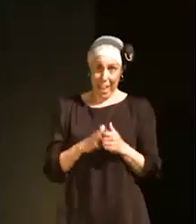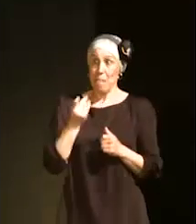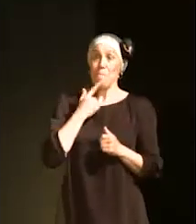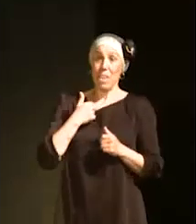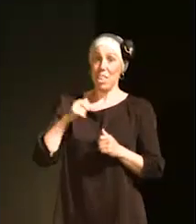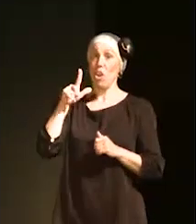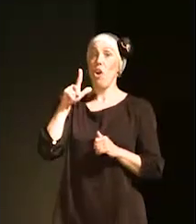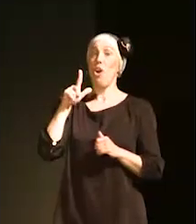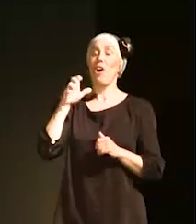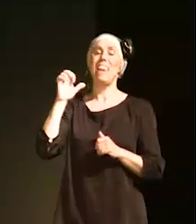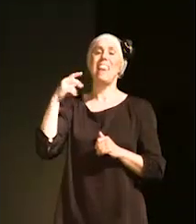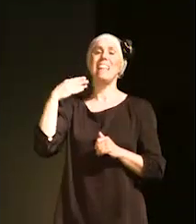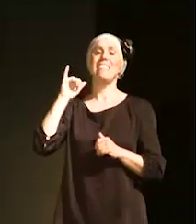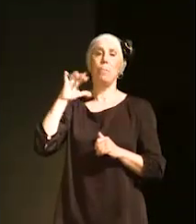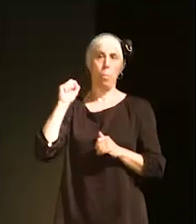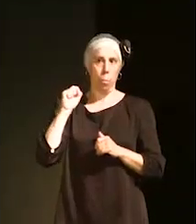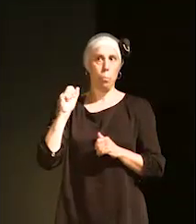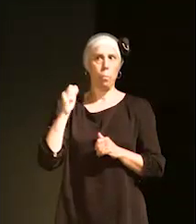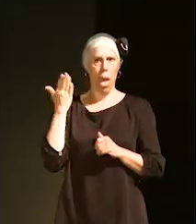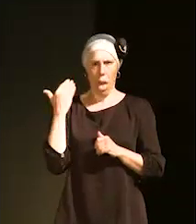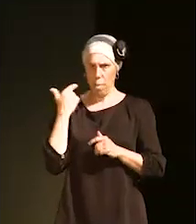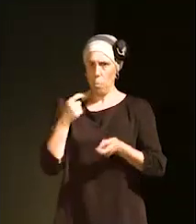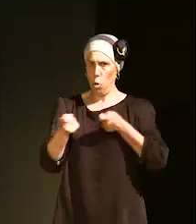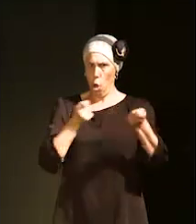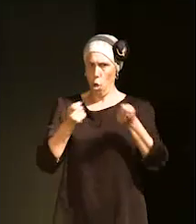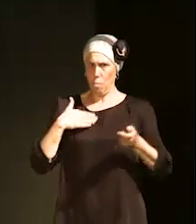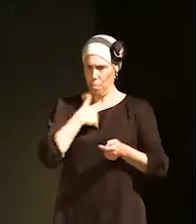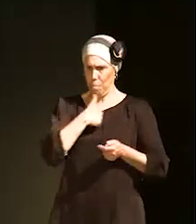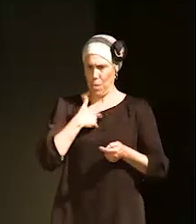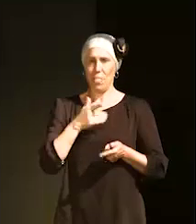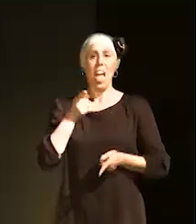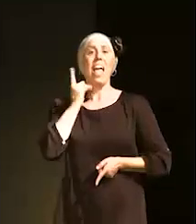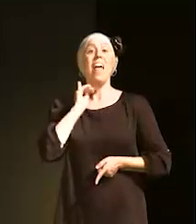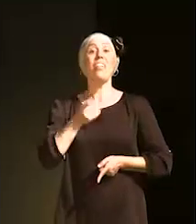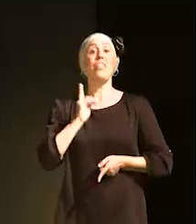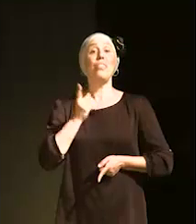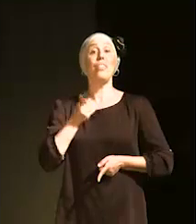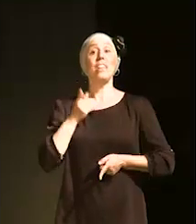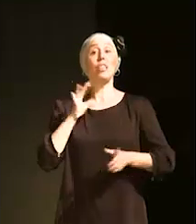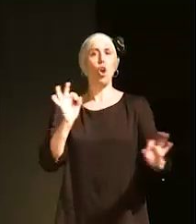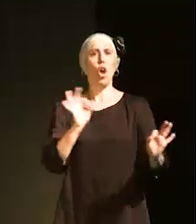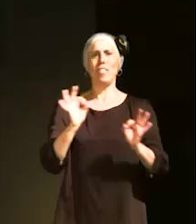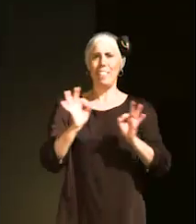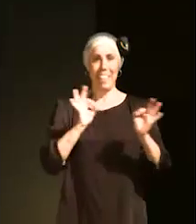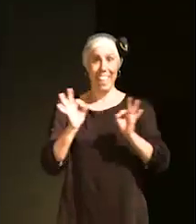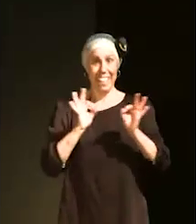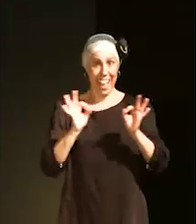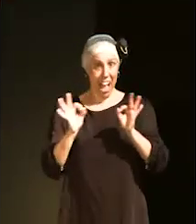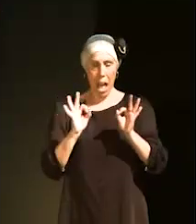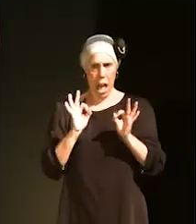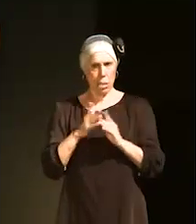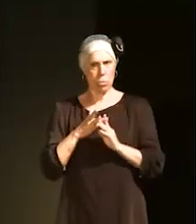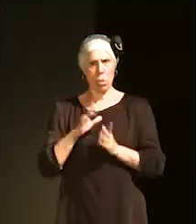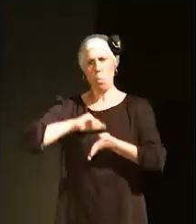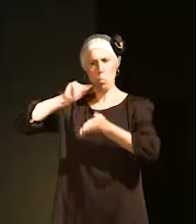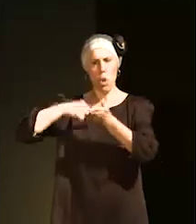coordinado el grupo el director y dramaturgo argentino marco canalé fue el facilitador que llegó contratado